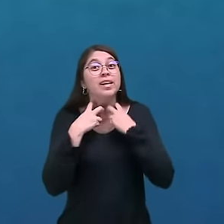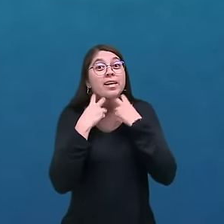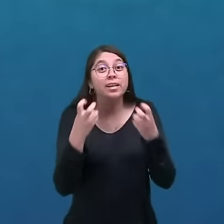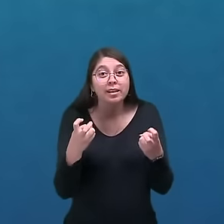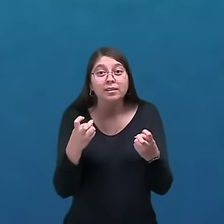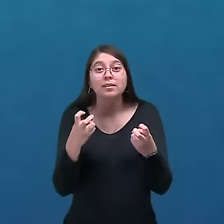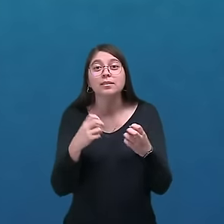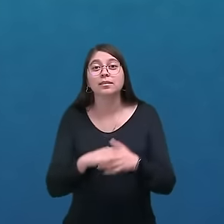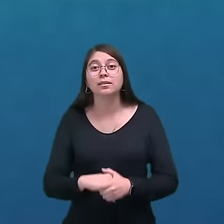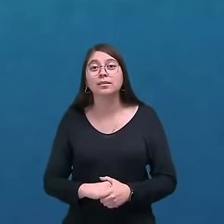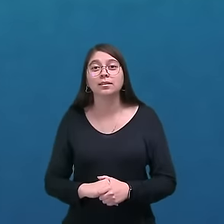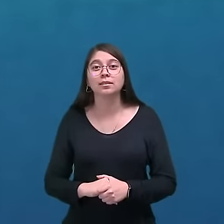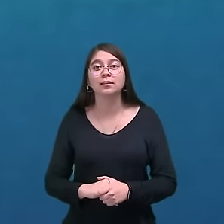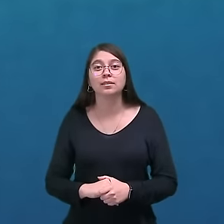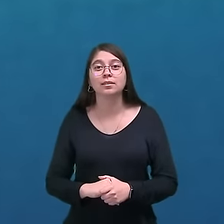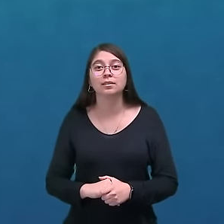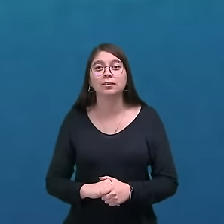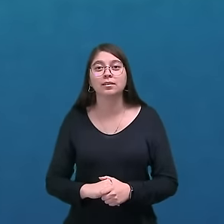fabricación.